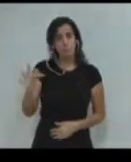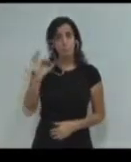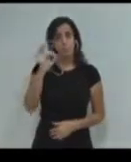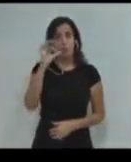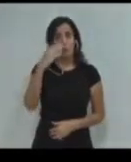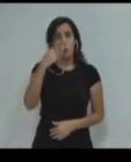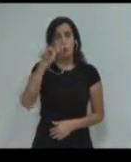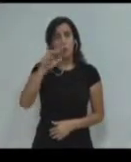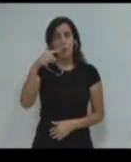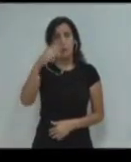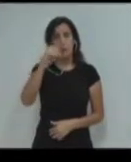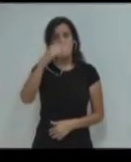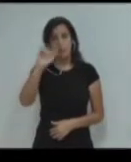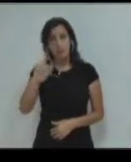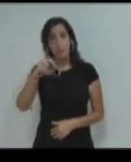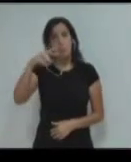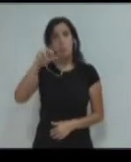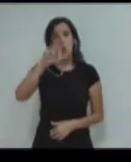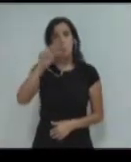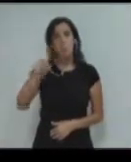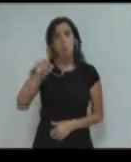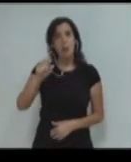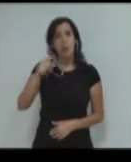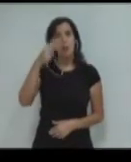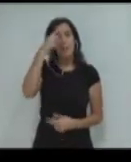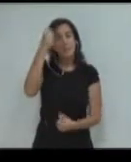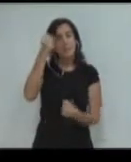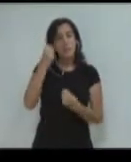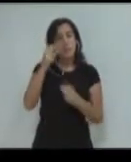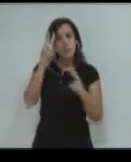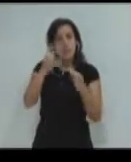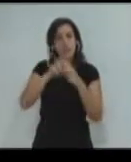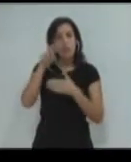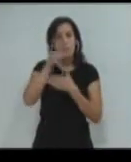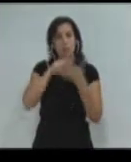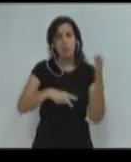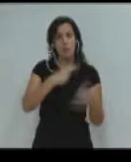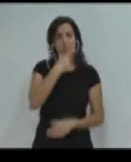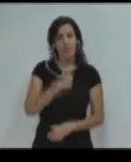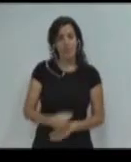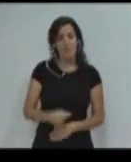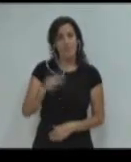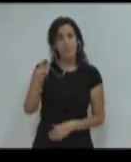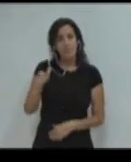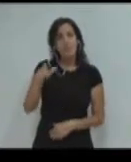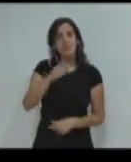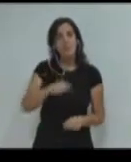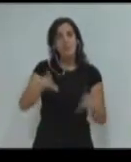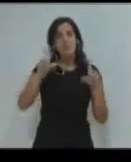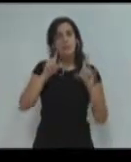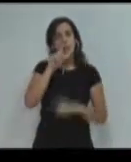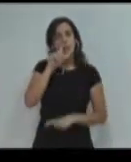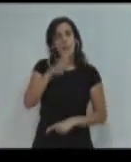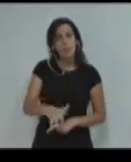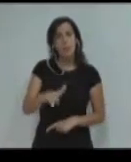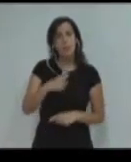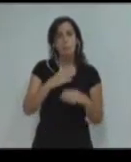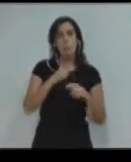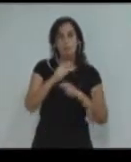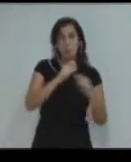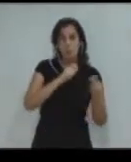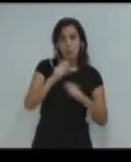Óscar García Moral es profesional especialista en lectura fácil. Él es licenciado en periodismo y posgrado en